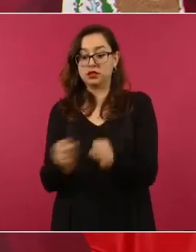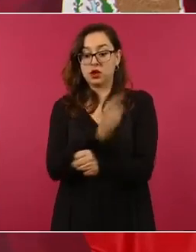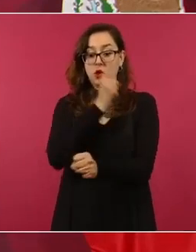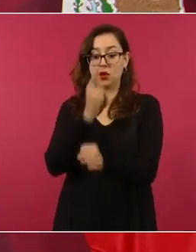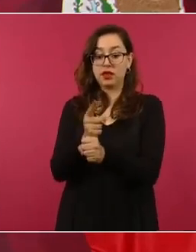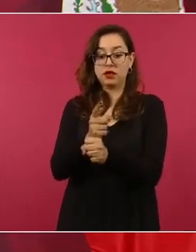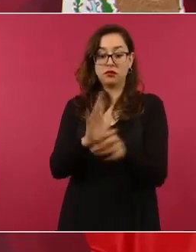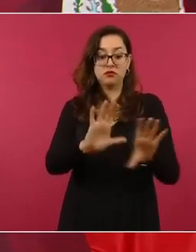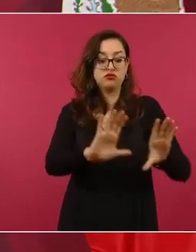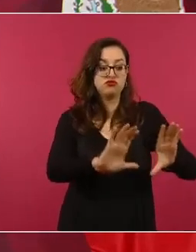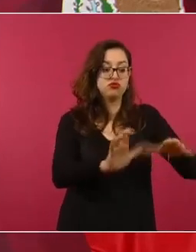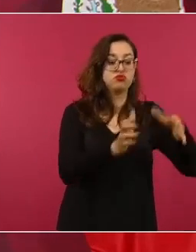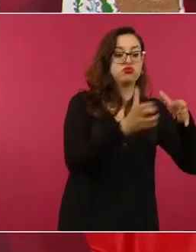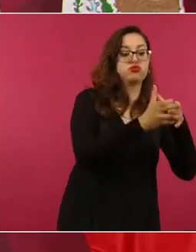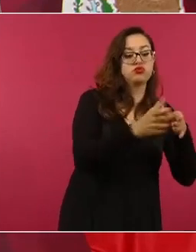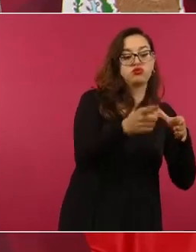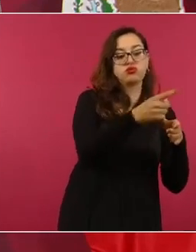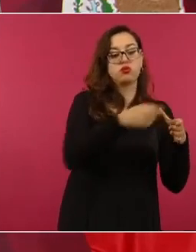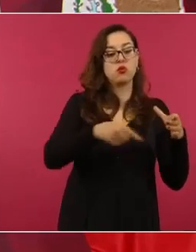cuestiones politiqueras